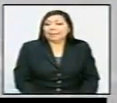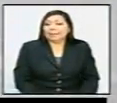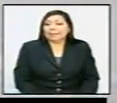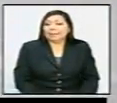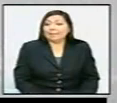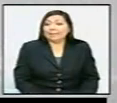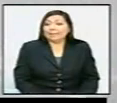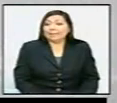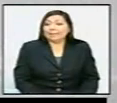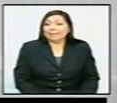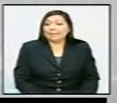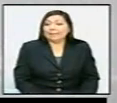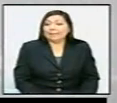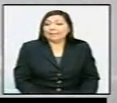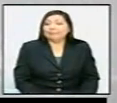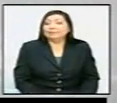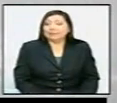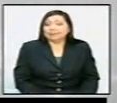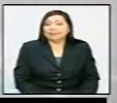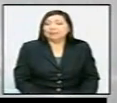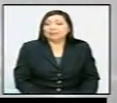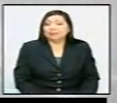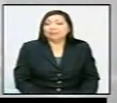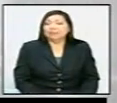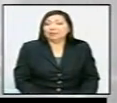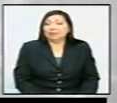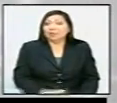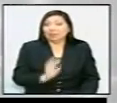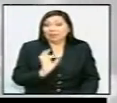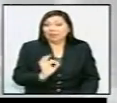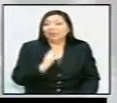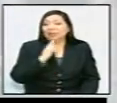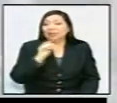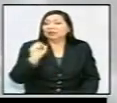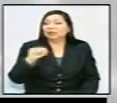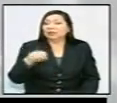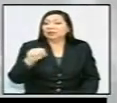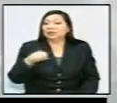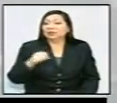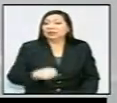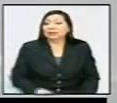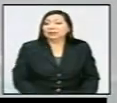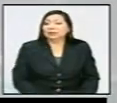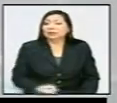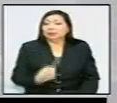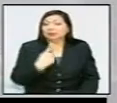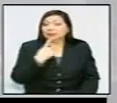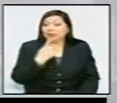Para que